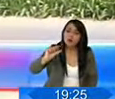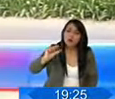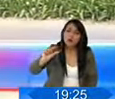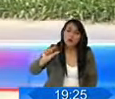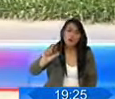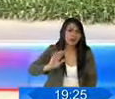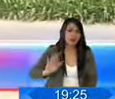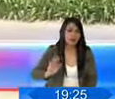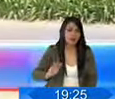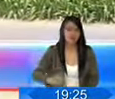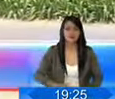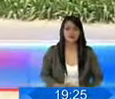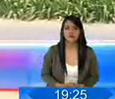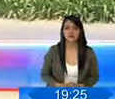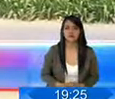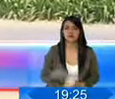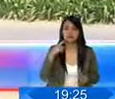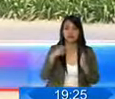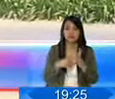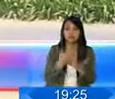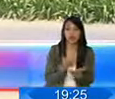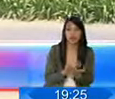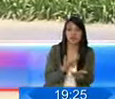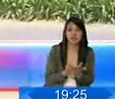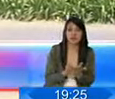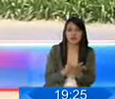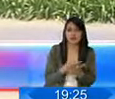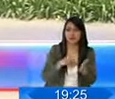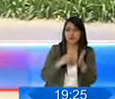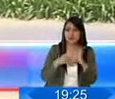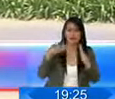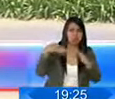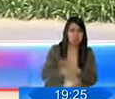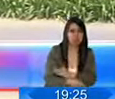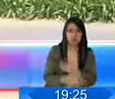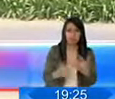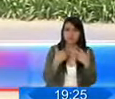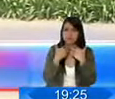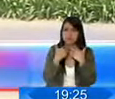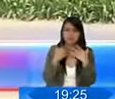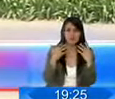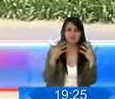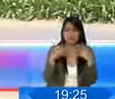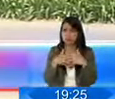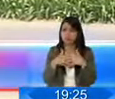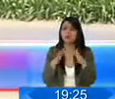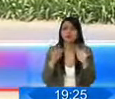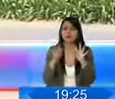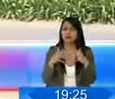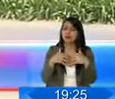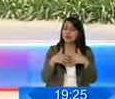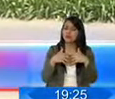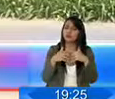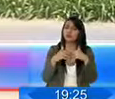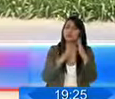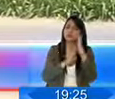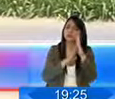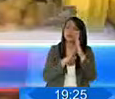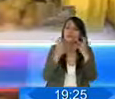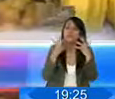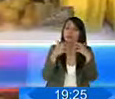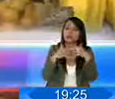de los precios. No quiere decir que la economía esté en una situación dramática, ni mucho menos. Estamos ya saliendo de la